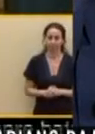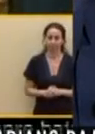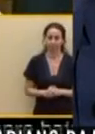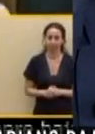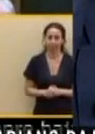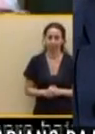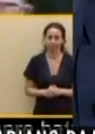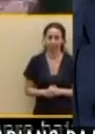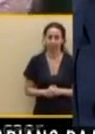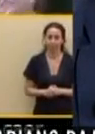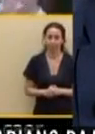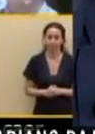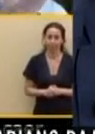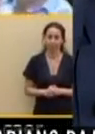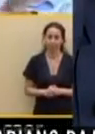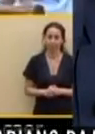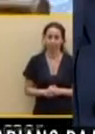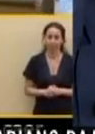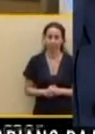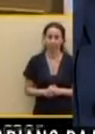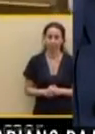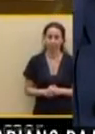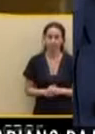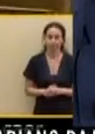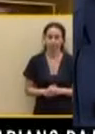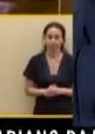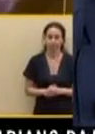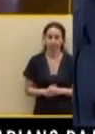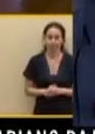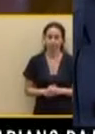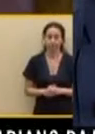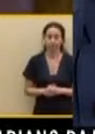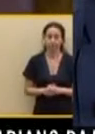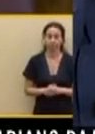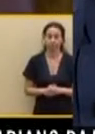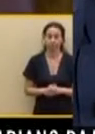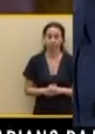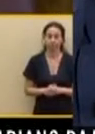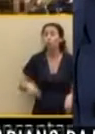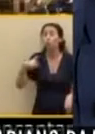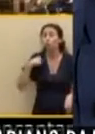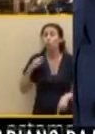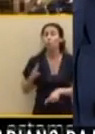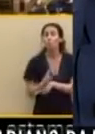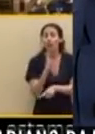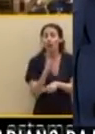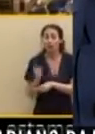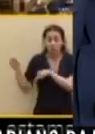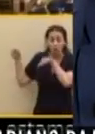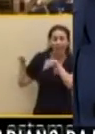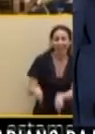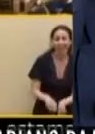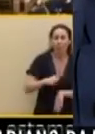autocrítica que tiene una posición que obvia y en españa soy posible un gobierno